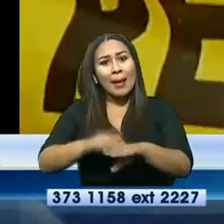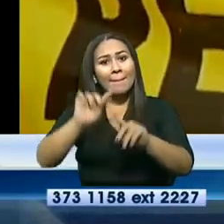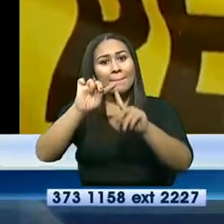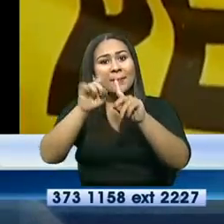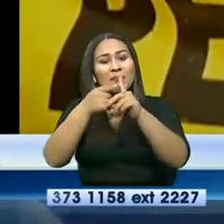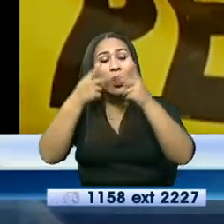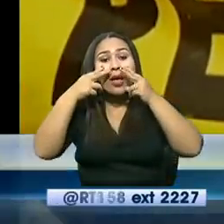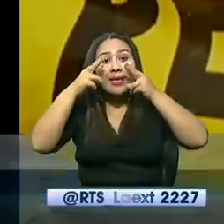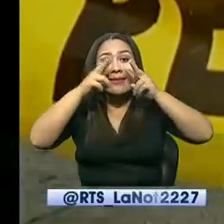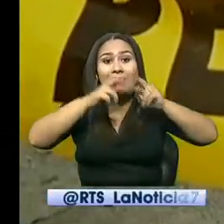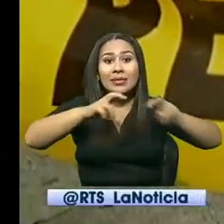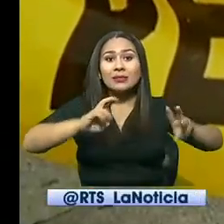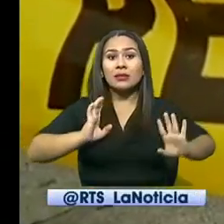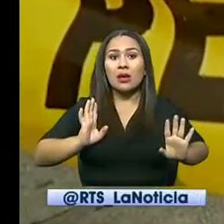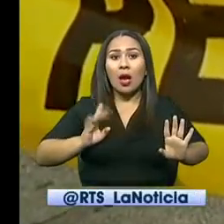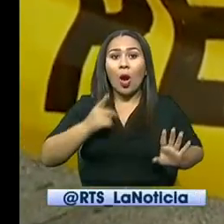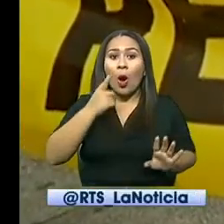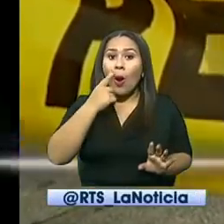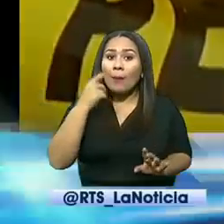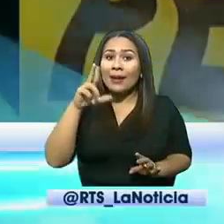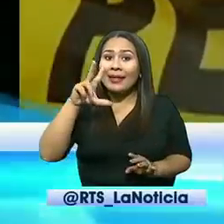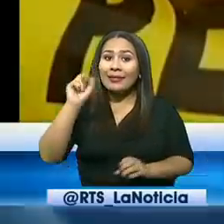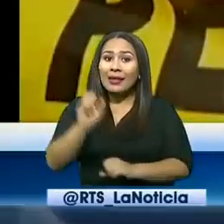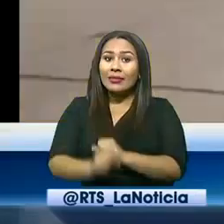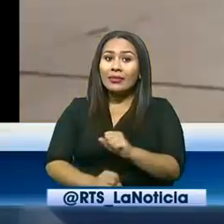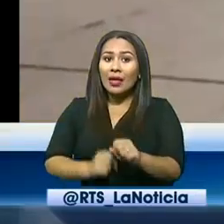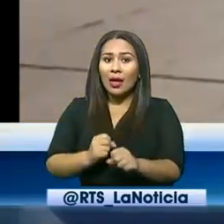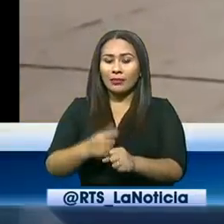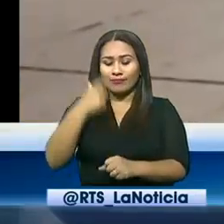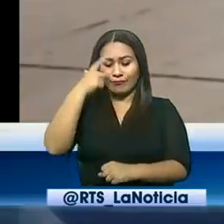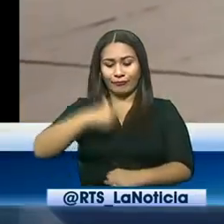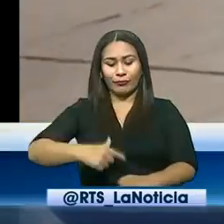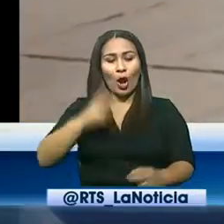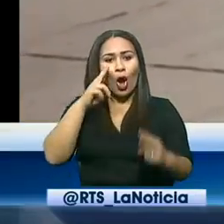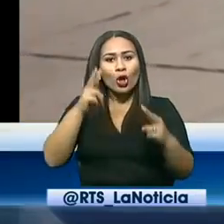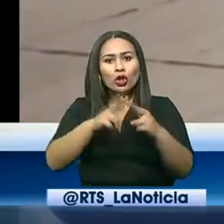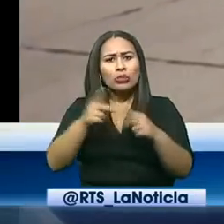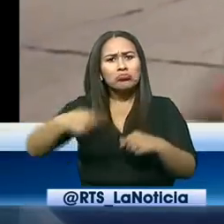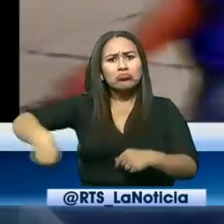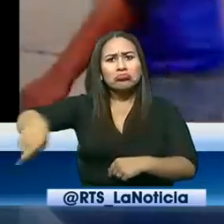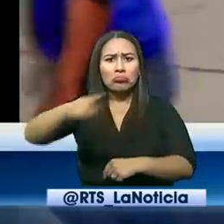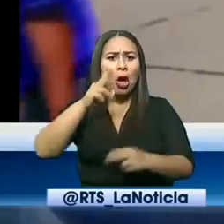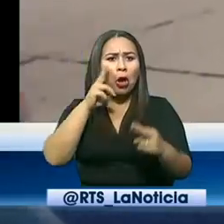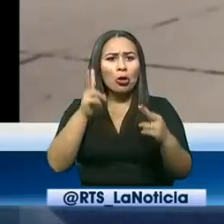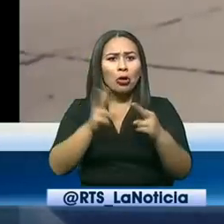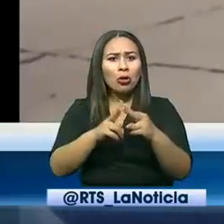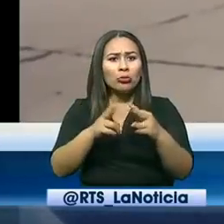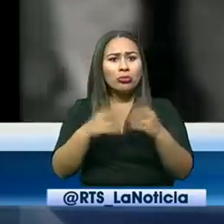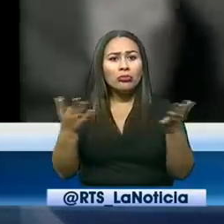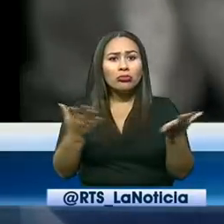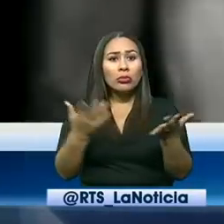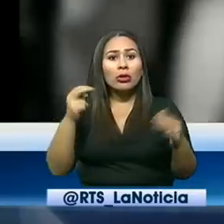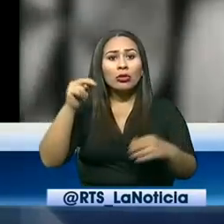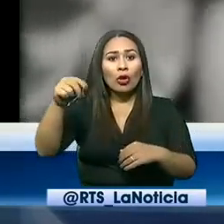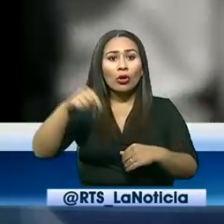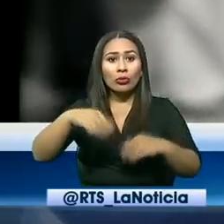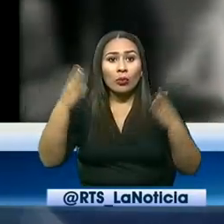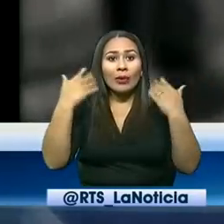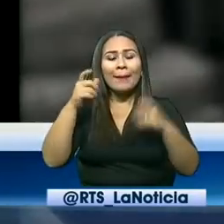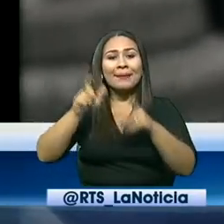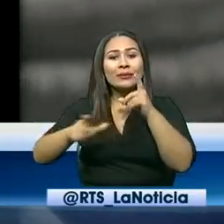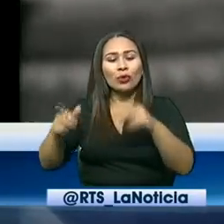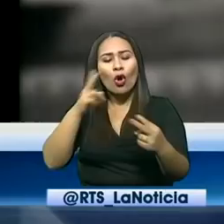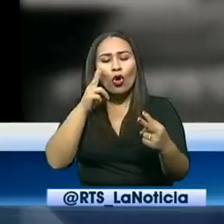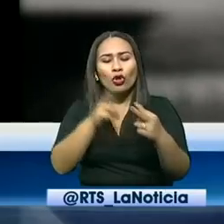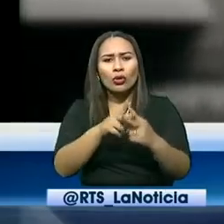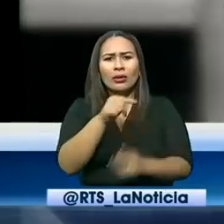La víctima era un hombre de 30 años muy conocido en ese barrio, de la tercera etapa de Los Vergeles en el norte de Guayaquil. La DINASET confirmó que el